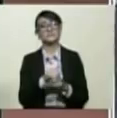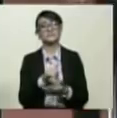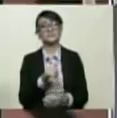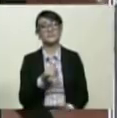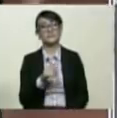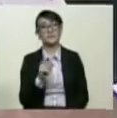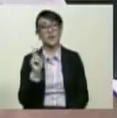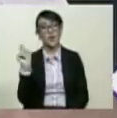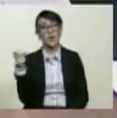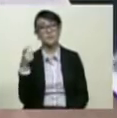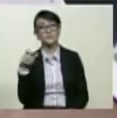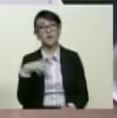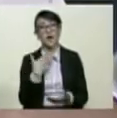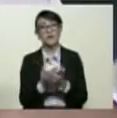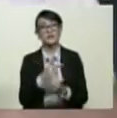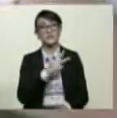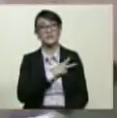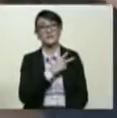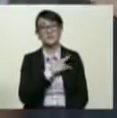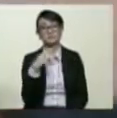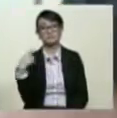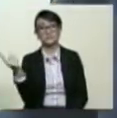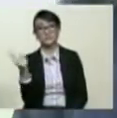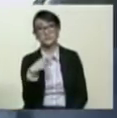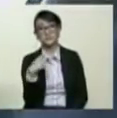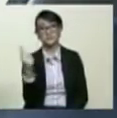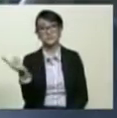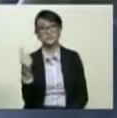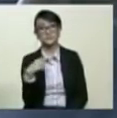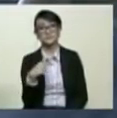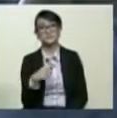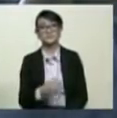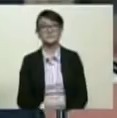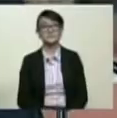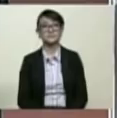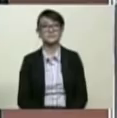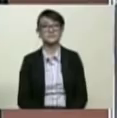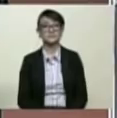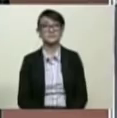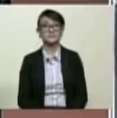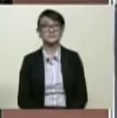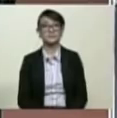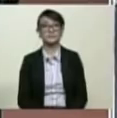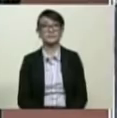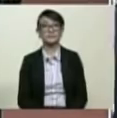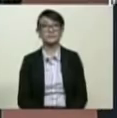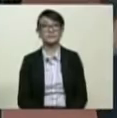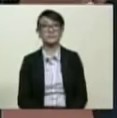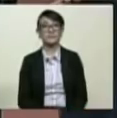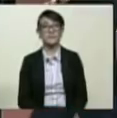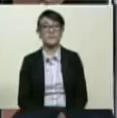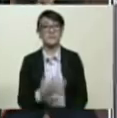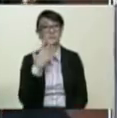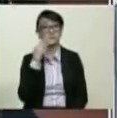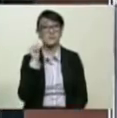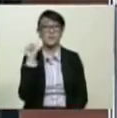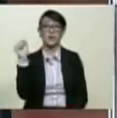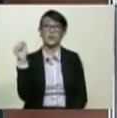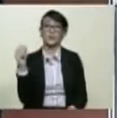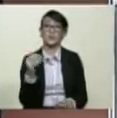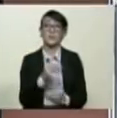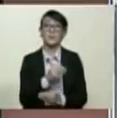Globovisión hasta Venevisión. Muy por el contrario, el candidato de la patria, Nicolás Maduro